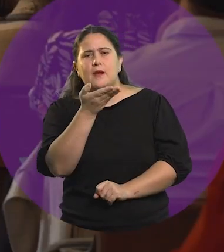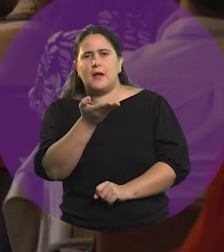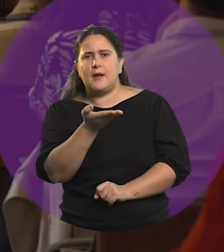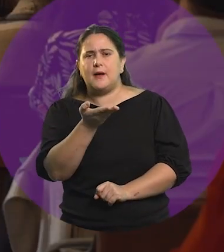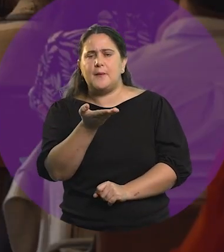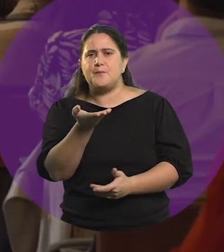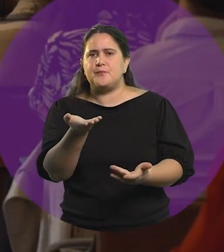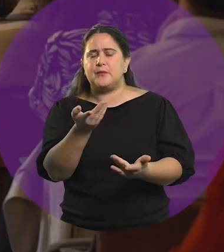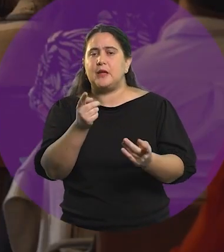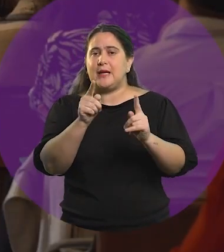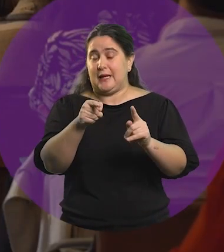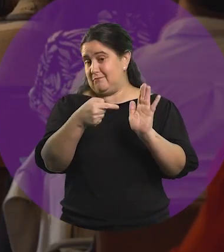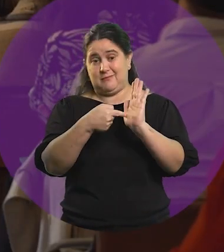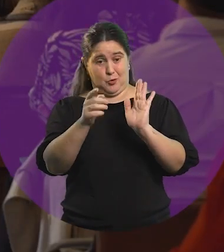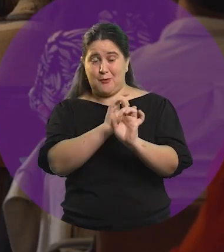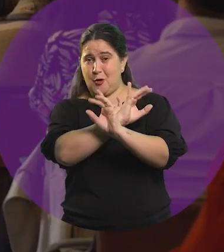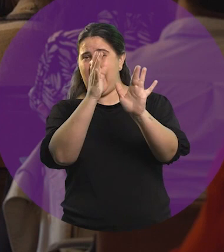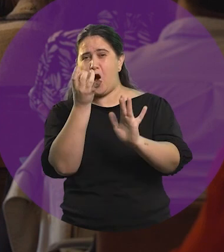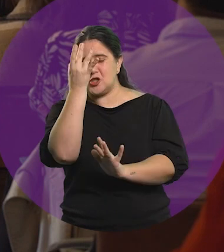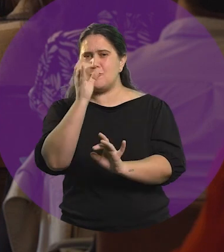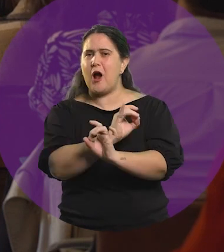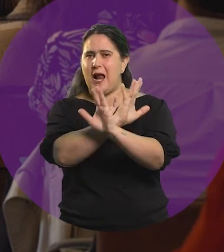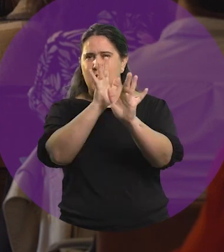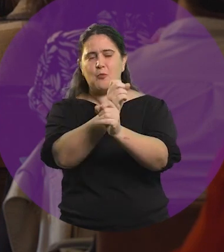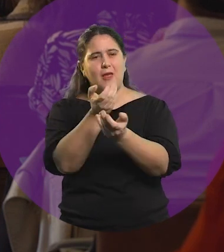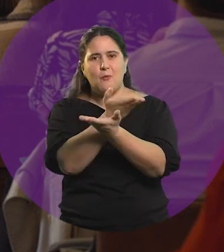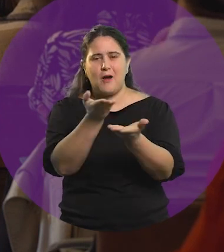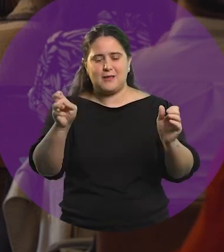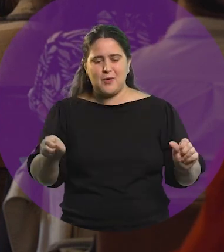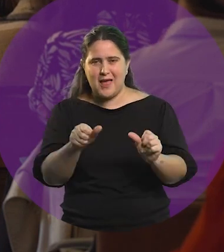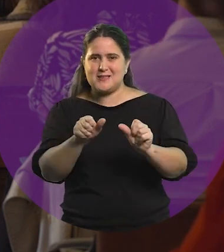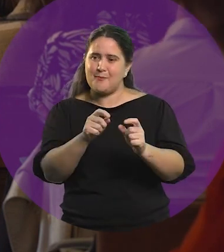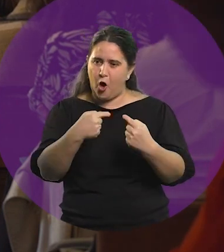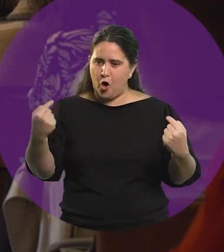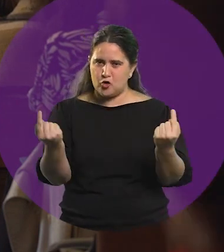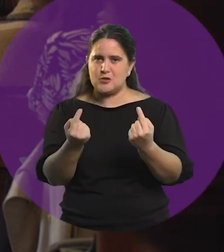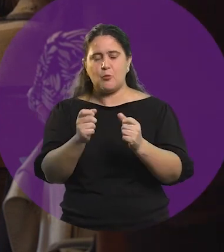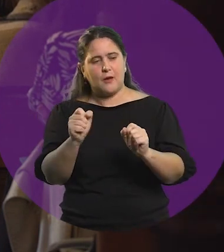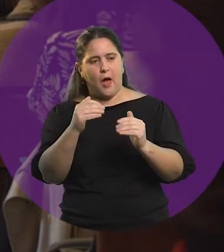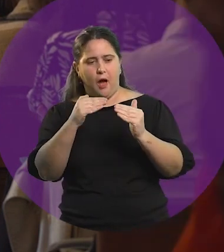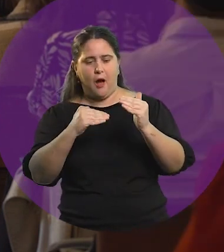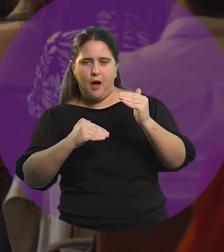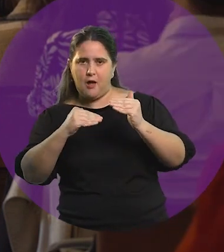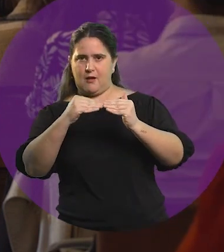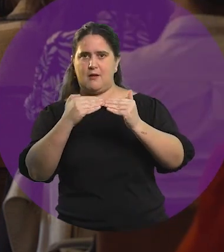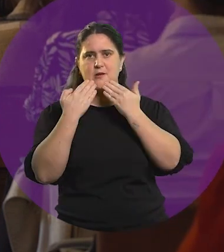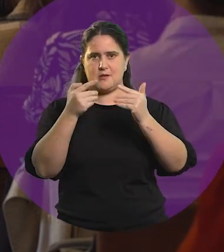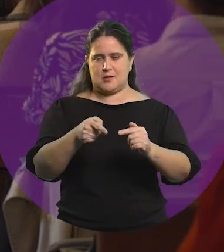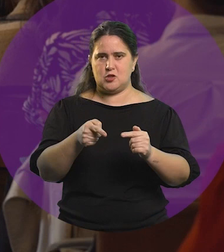algo, ¿sí?, que tenga, como dice ahí, claridad conceptual? O sea, que después nuestras acciones vayan justamente a la disminución de esta